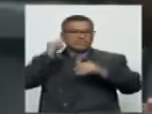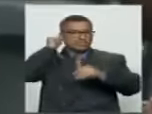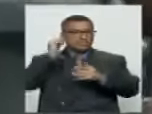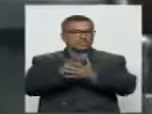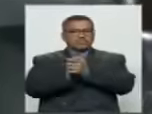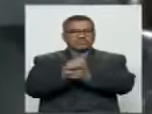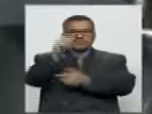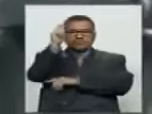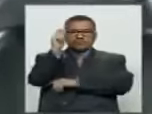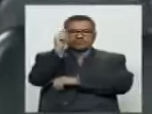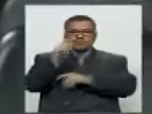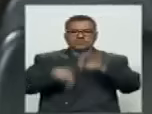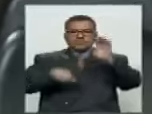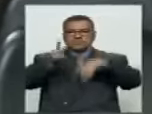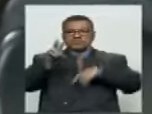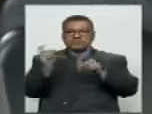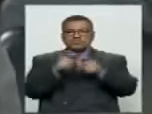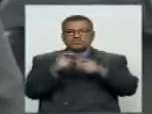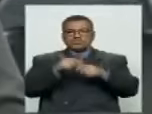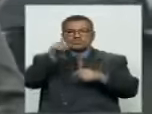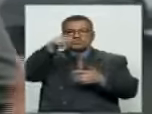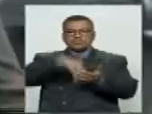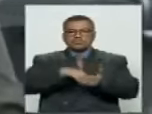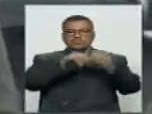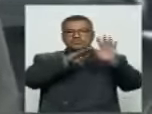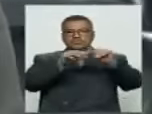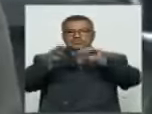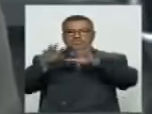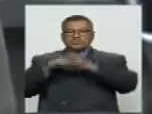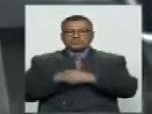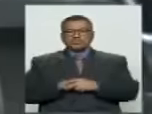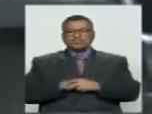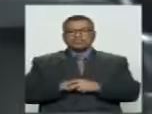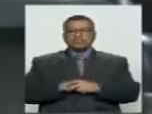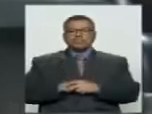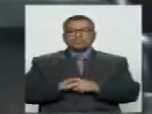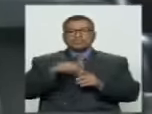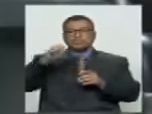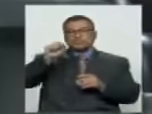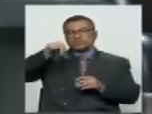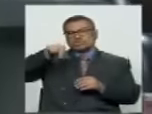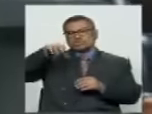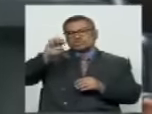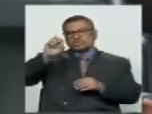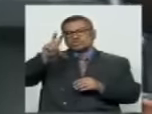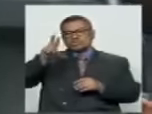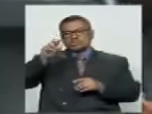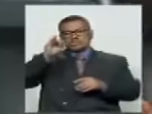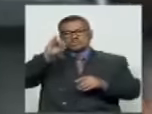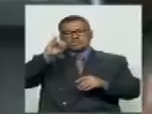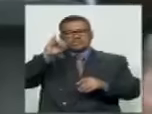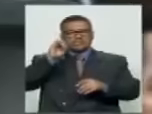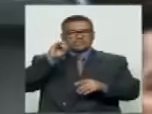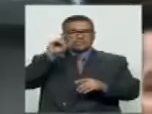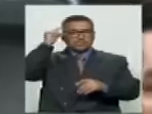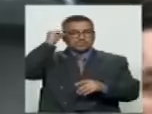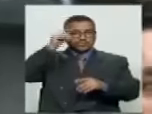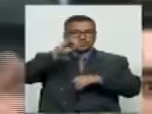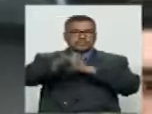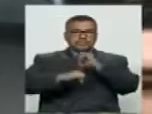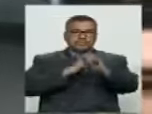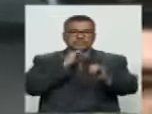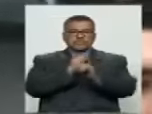diputados. El 12 de agosto de 1999, la ONU declara como Día Internacional de la Juventud.